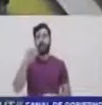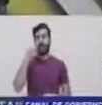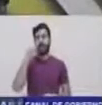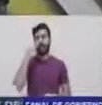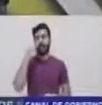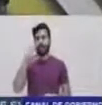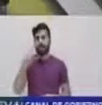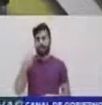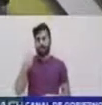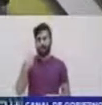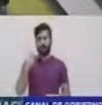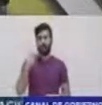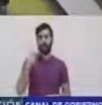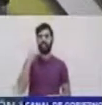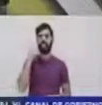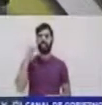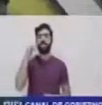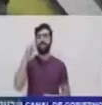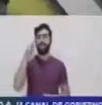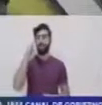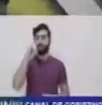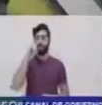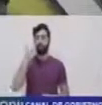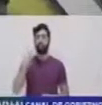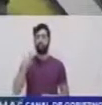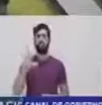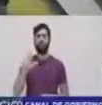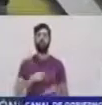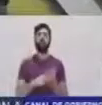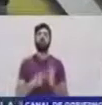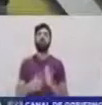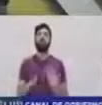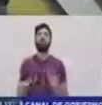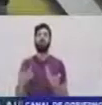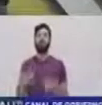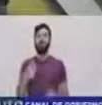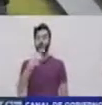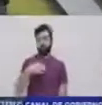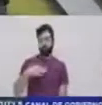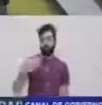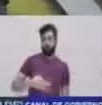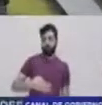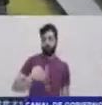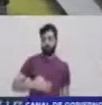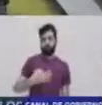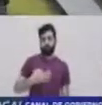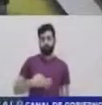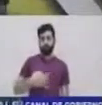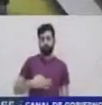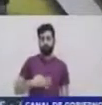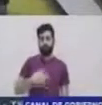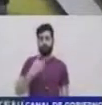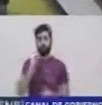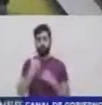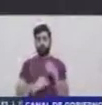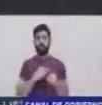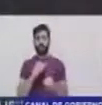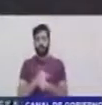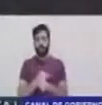mantener, ¿verdad? Todas las personas. Y más ahora, pues con todo el avance de la tecnología, también